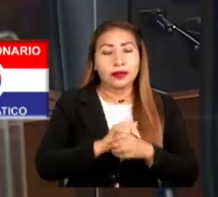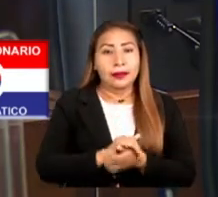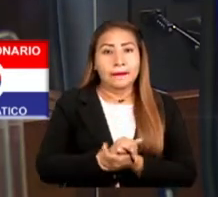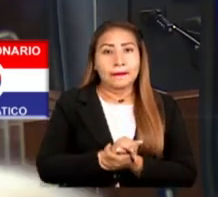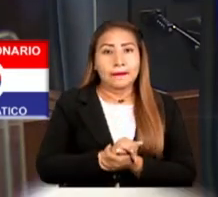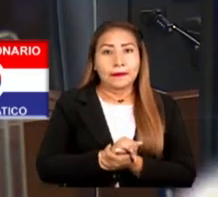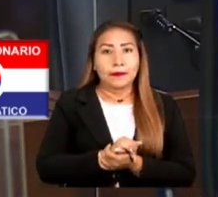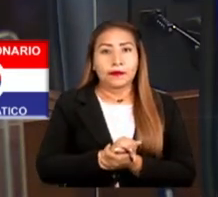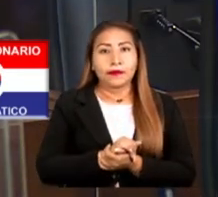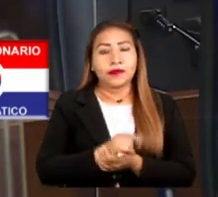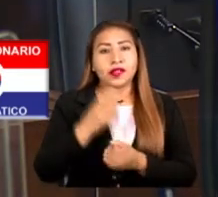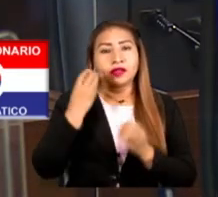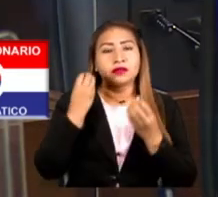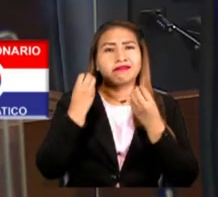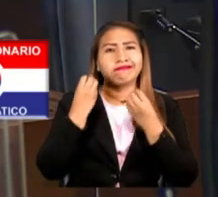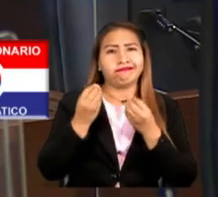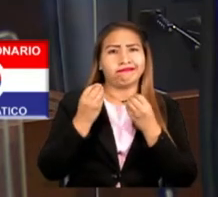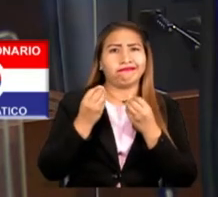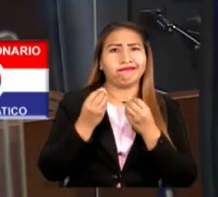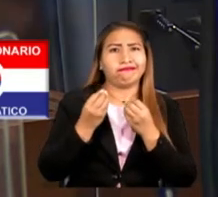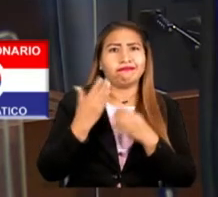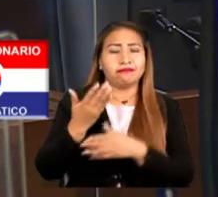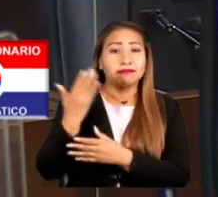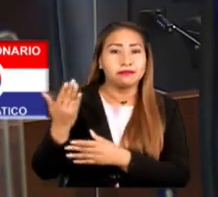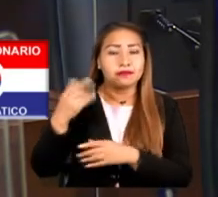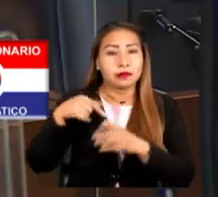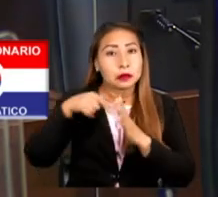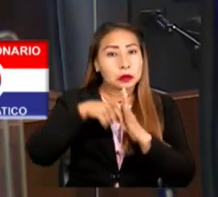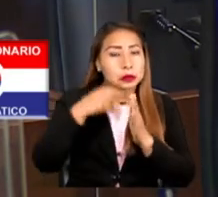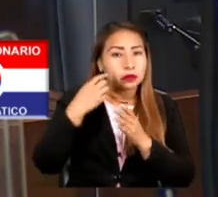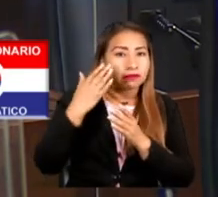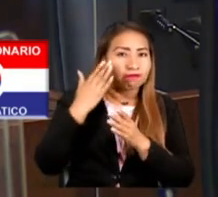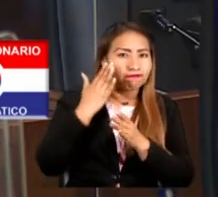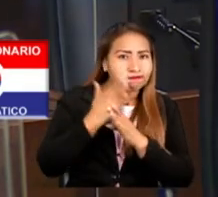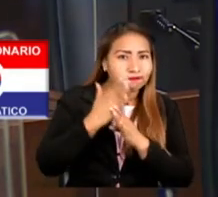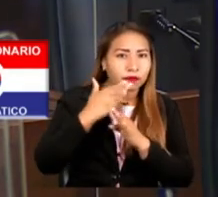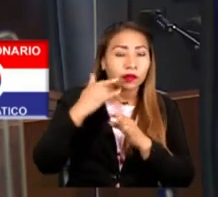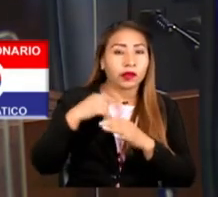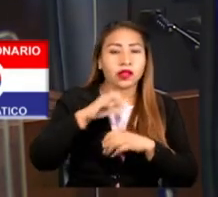con profundo impacto en la sociedad.